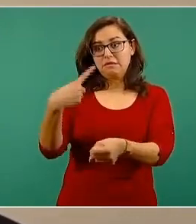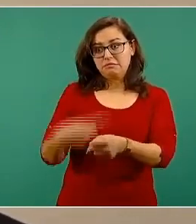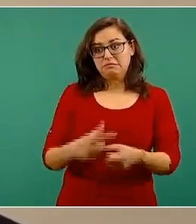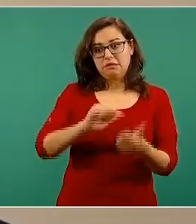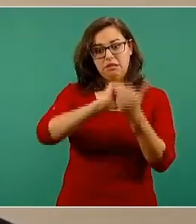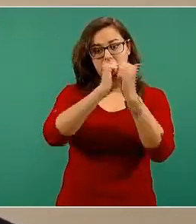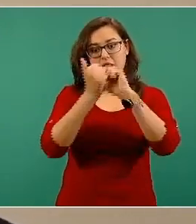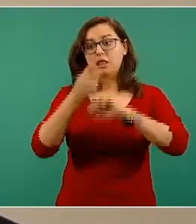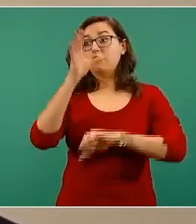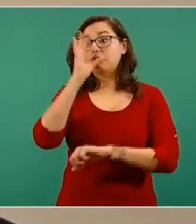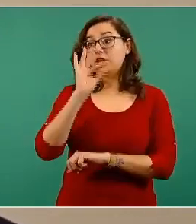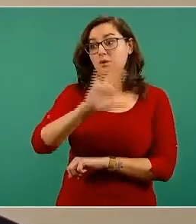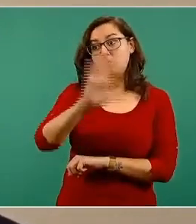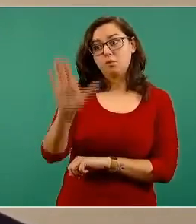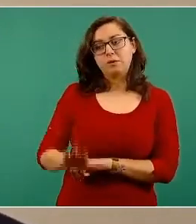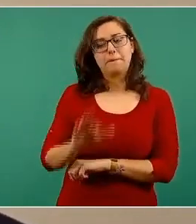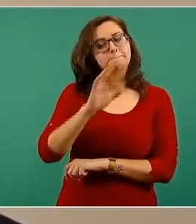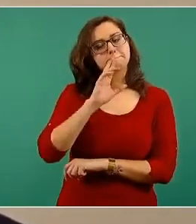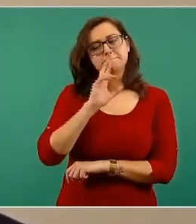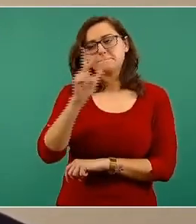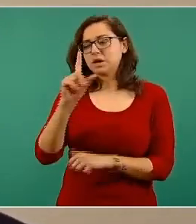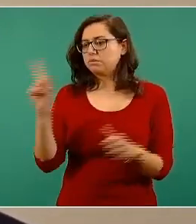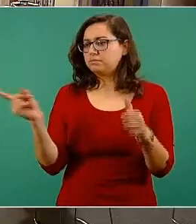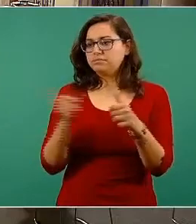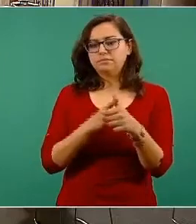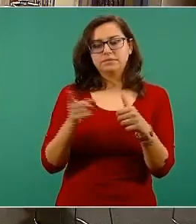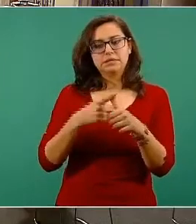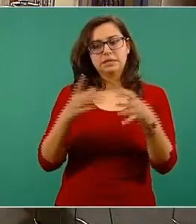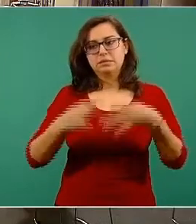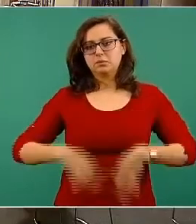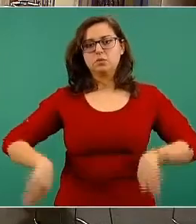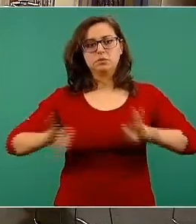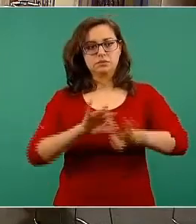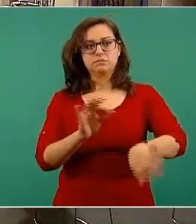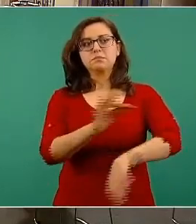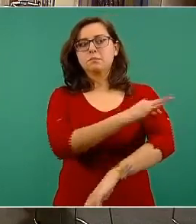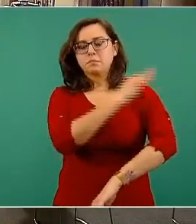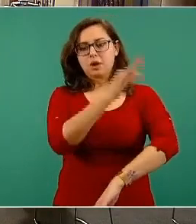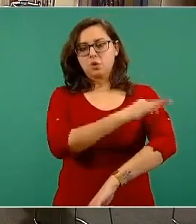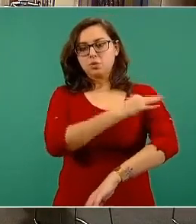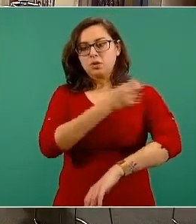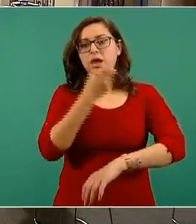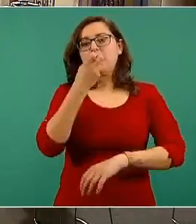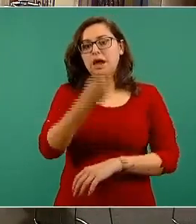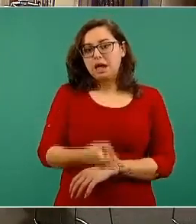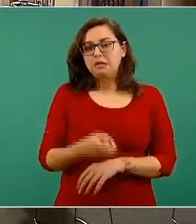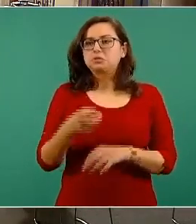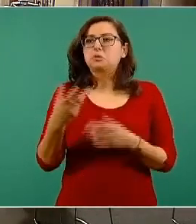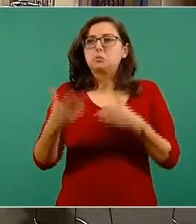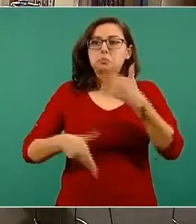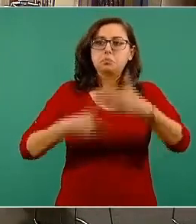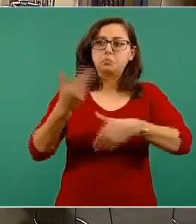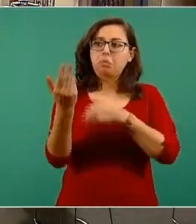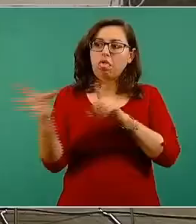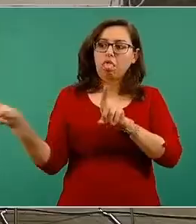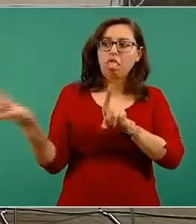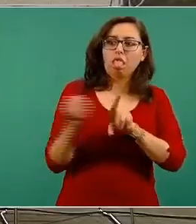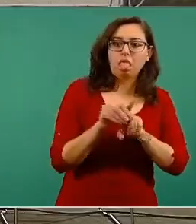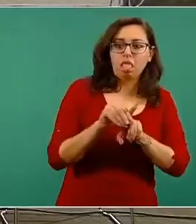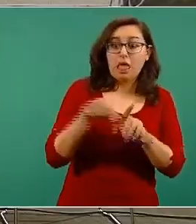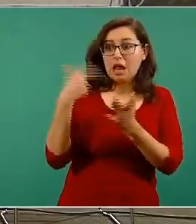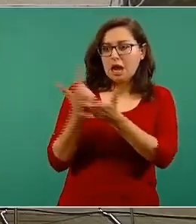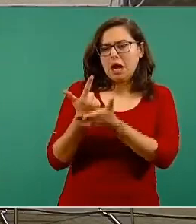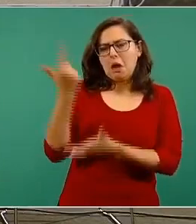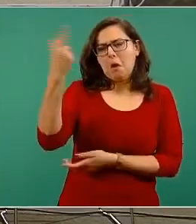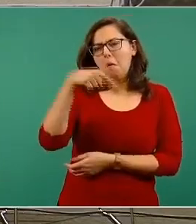COVID-19, pues es importante entonces acudir a colocarse la vacuna, porque de esta manera va a disminuir el riesgo y por lo tanto